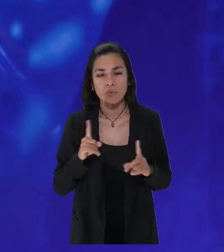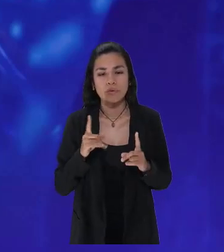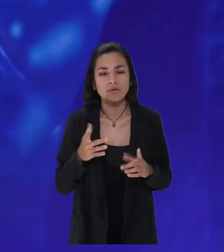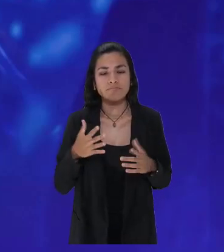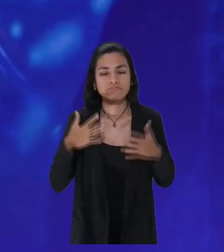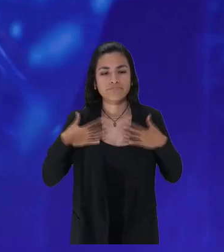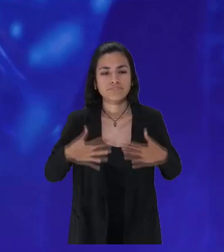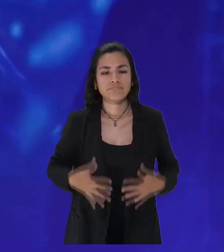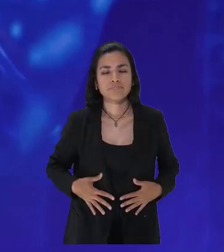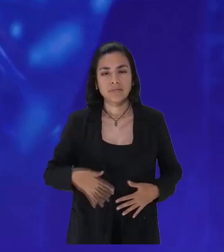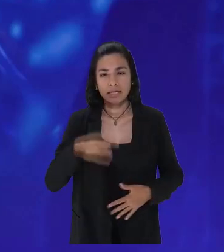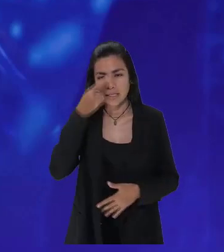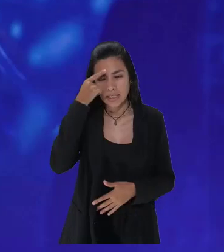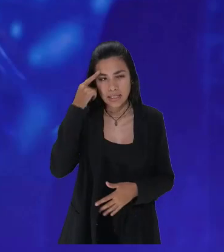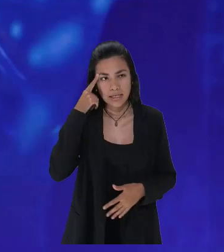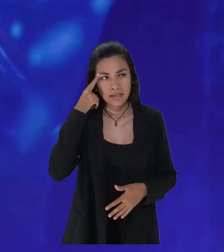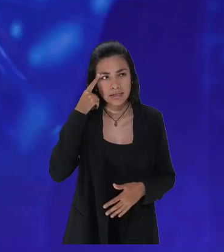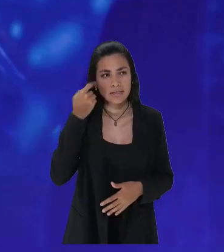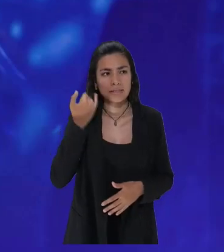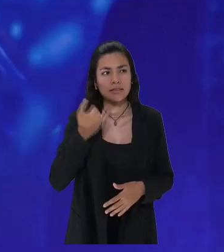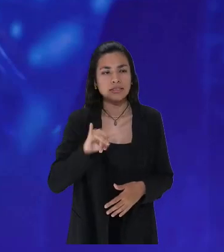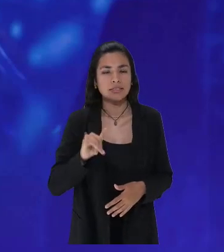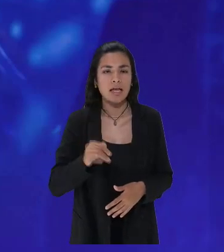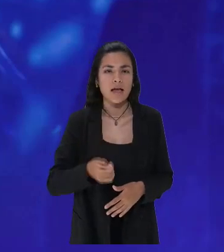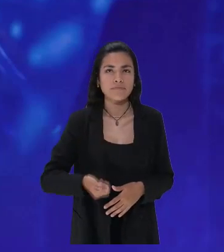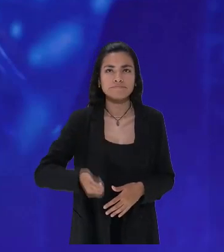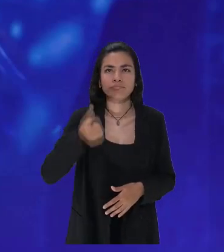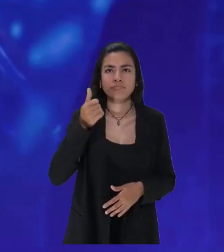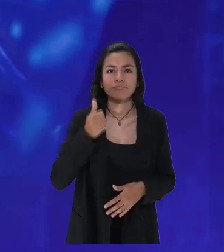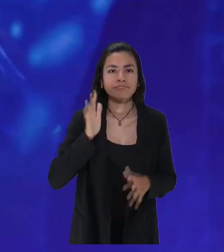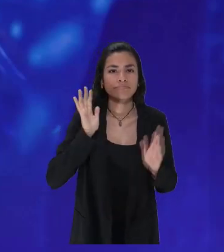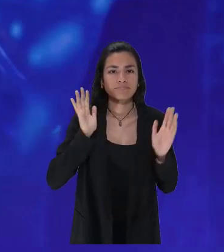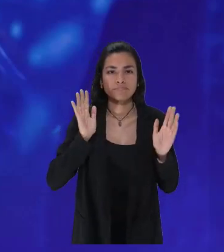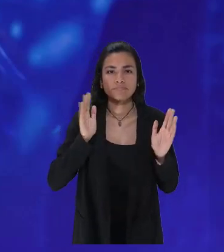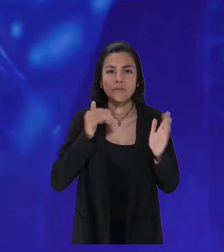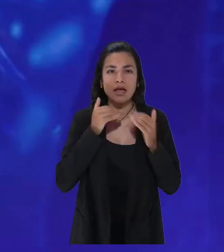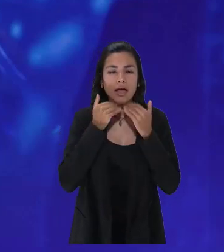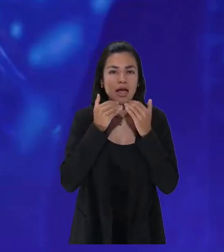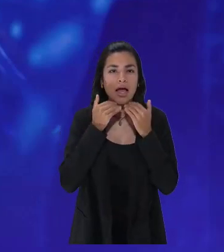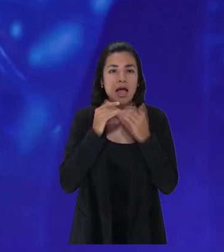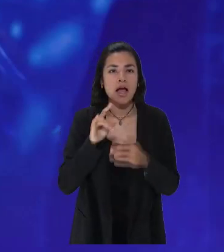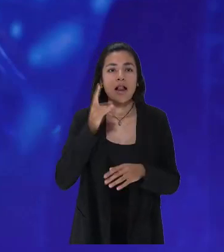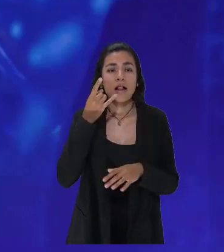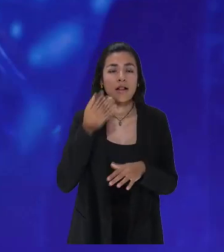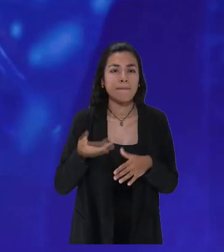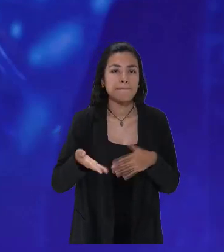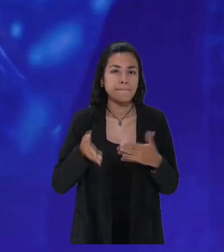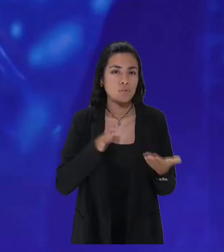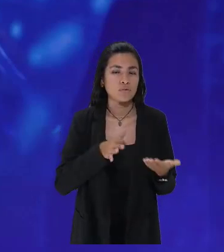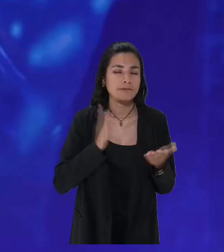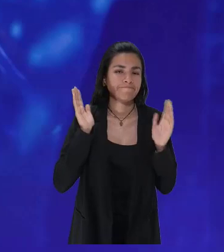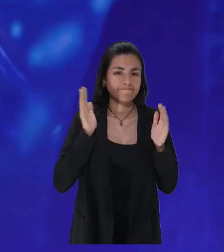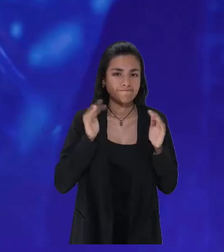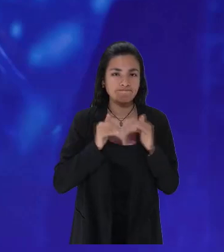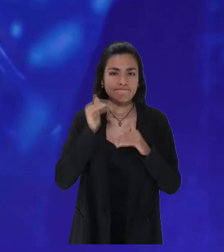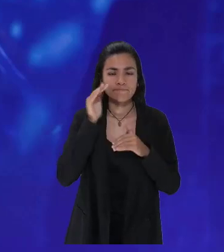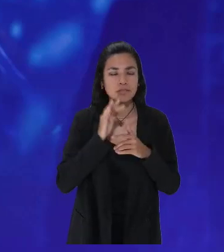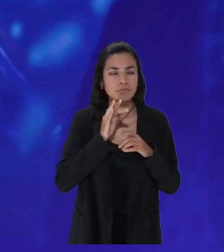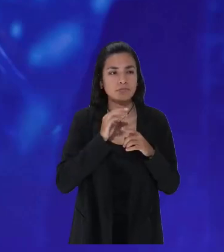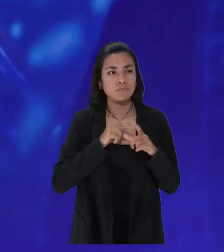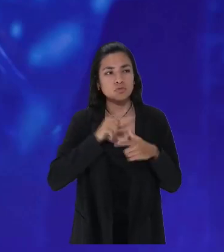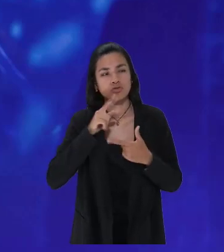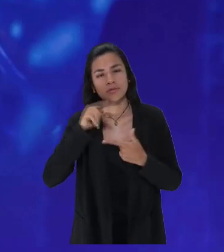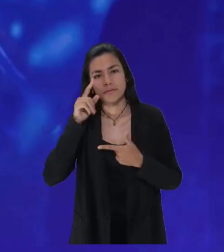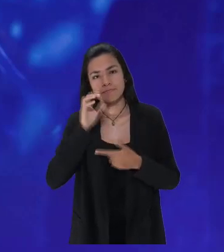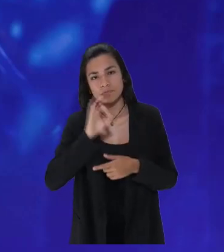el vestido negro, y era una moneda al aire. El chance de que esa persona pudiera morir en su procedimiento quirúrgico era muy alto.